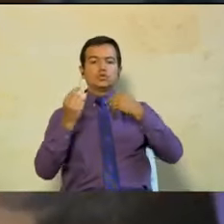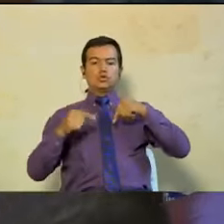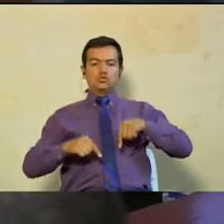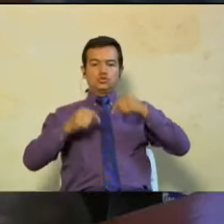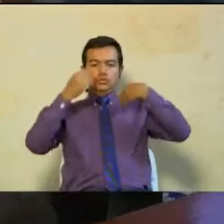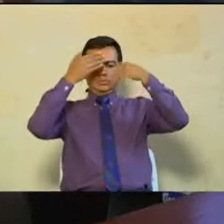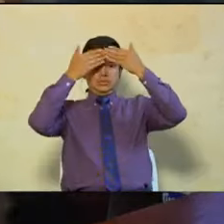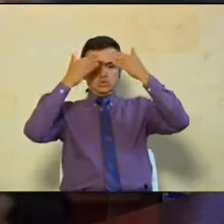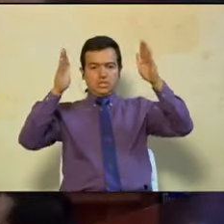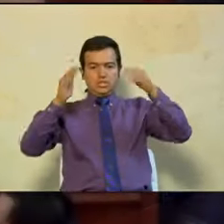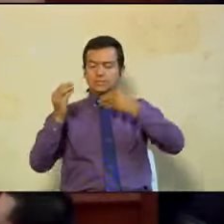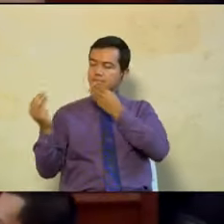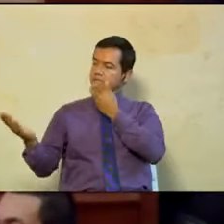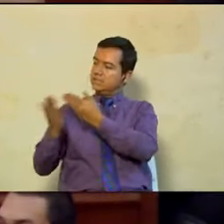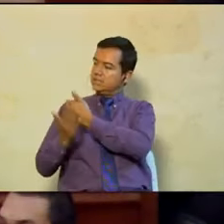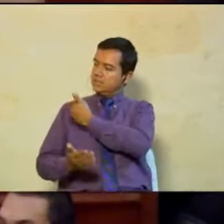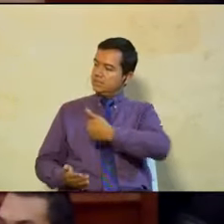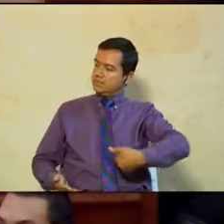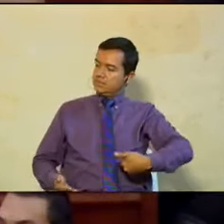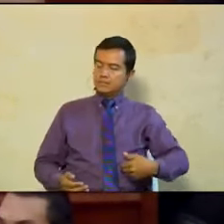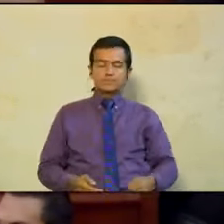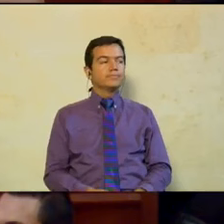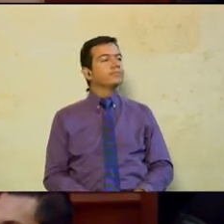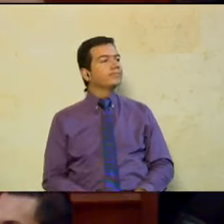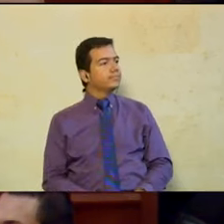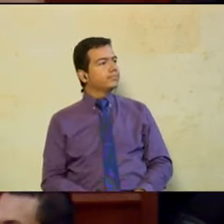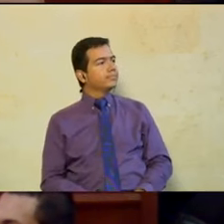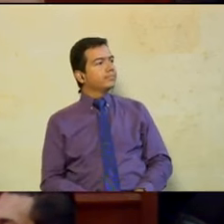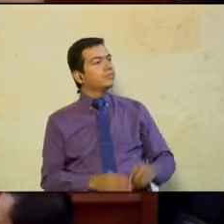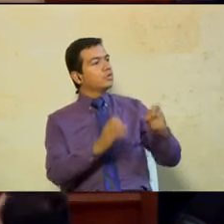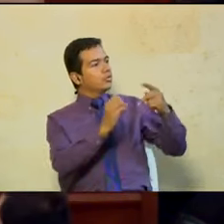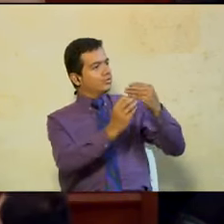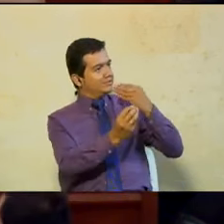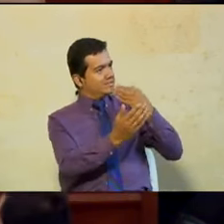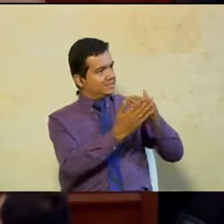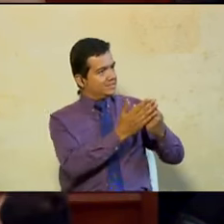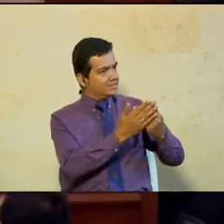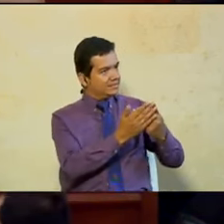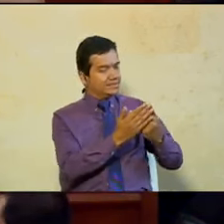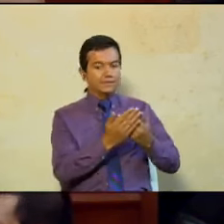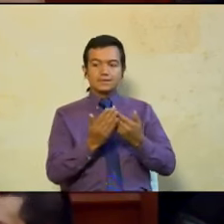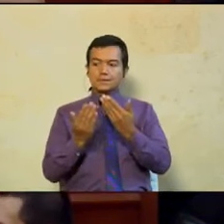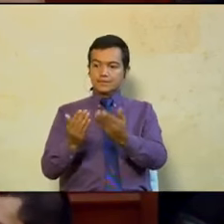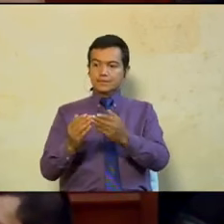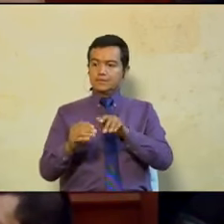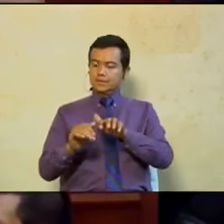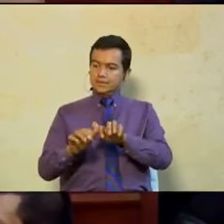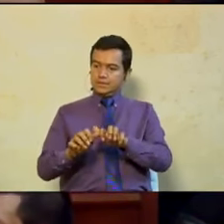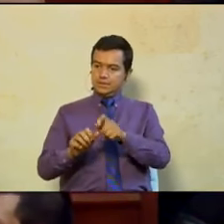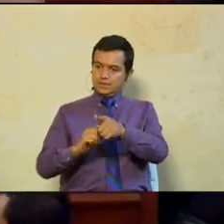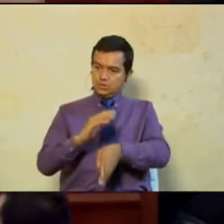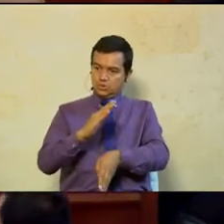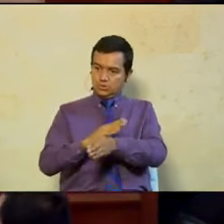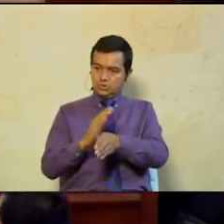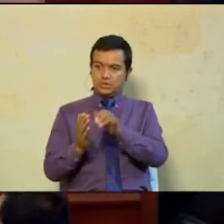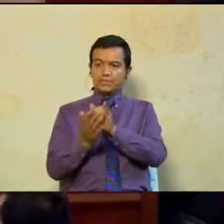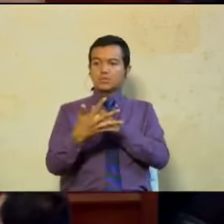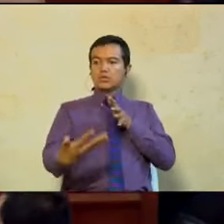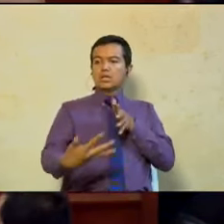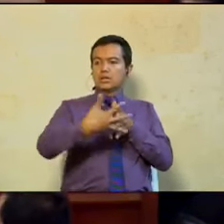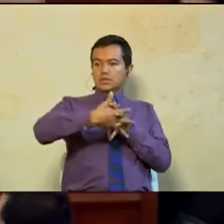señor presidente Bueno a usted señor secretario continuamos entonces con el articulado